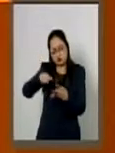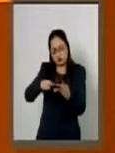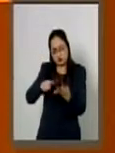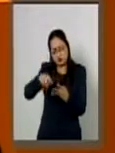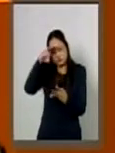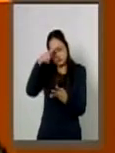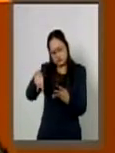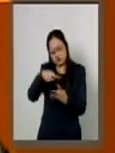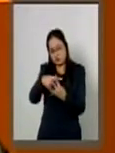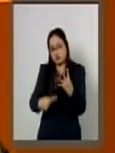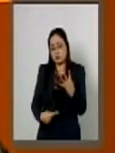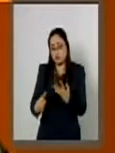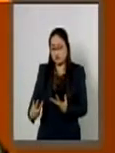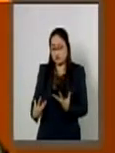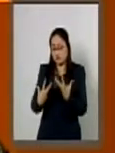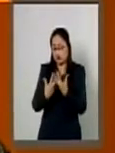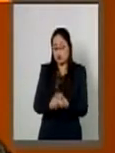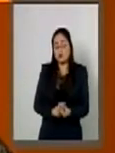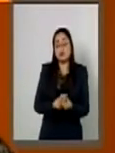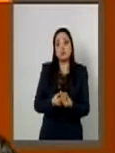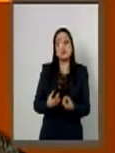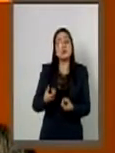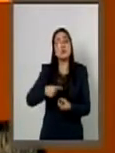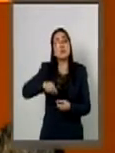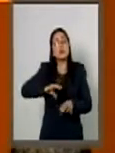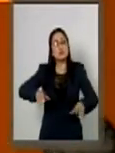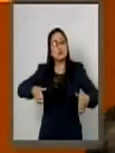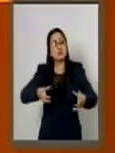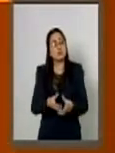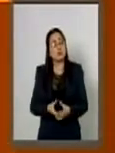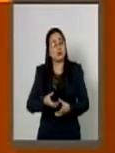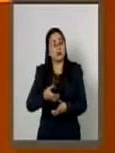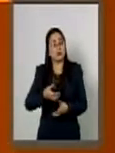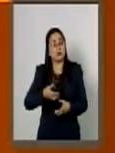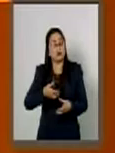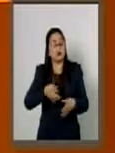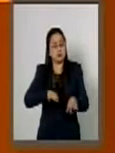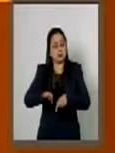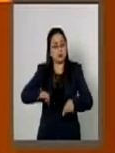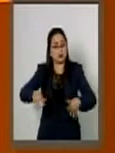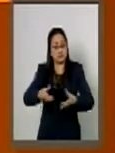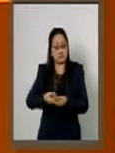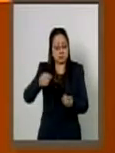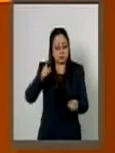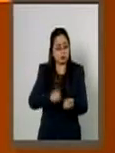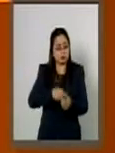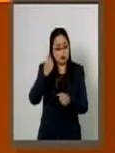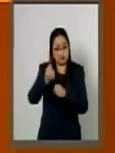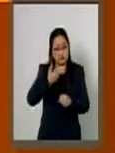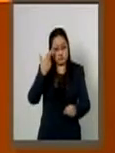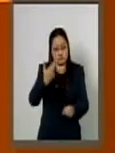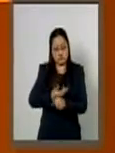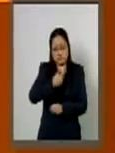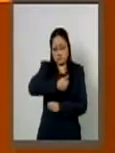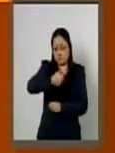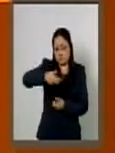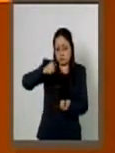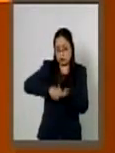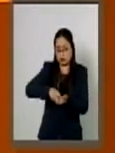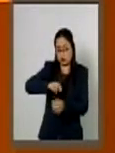México, y desde luego el arduo trabajo que se ha hecho desde las secretarías y ministerios de cada